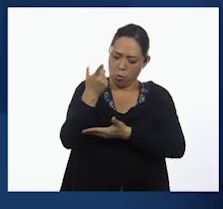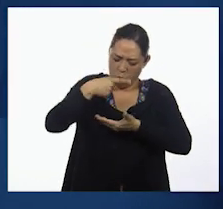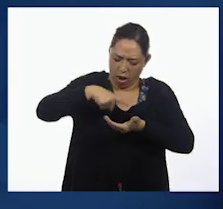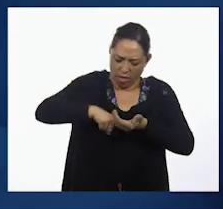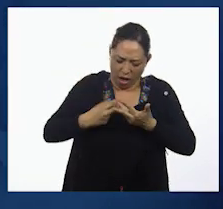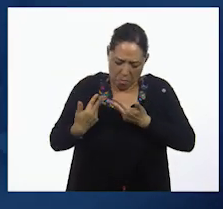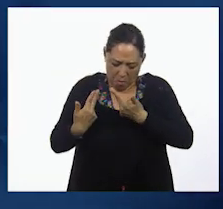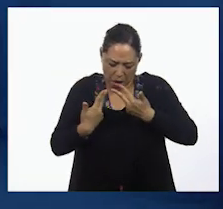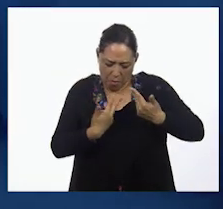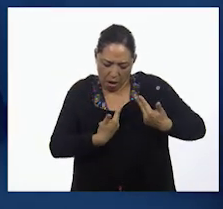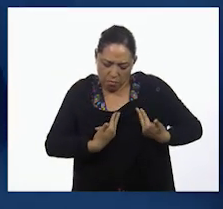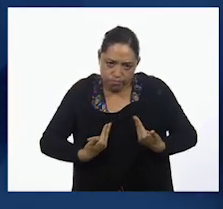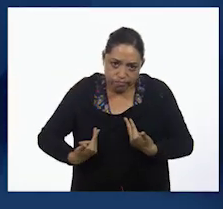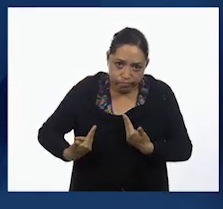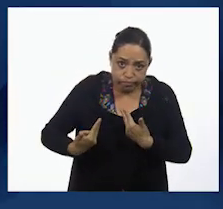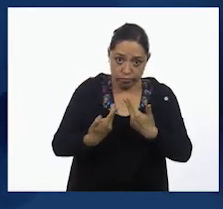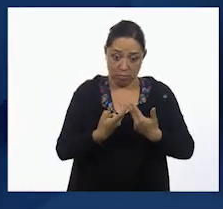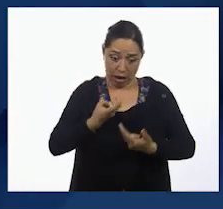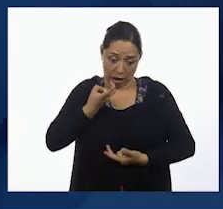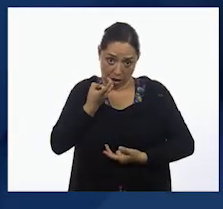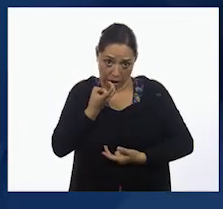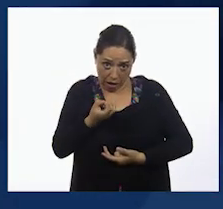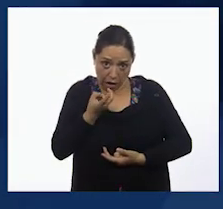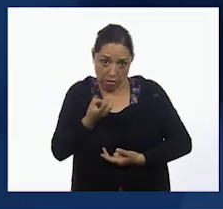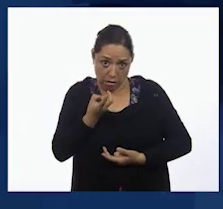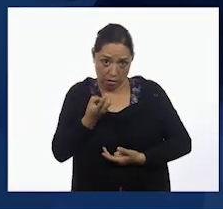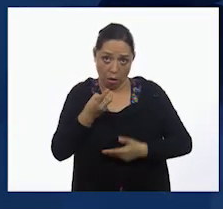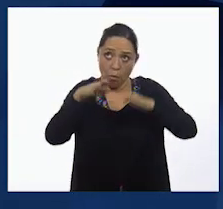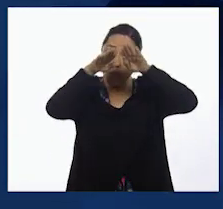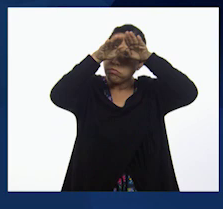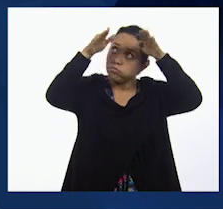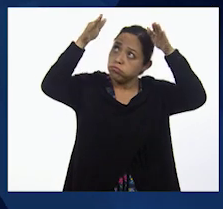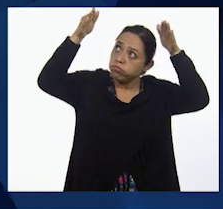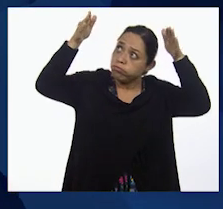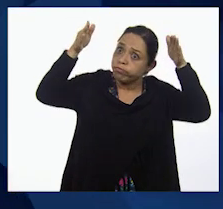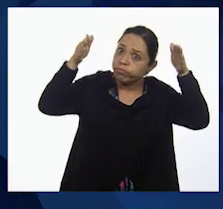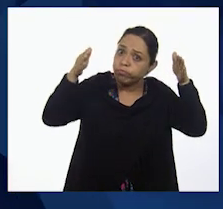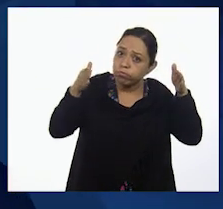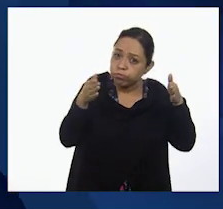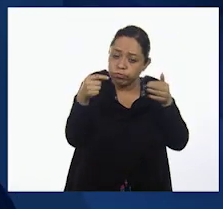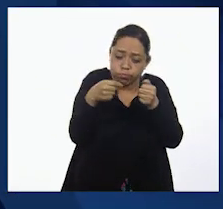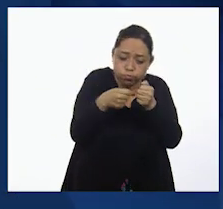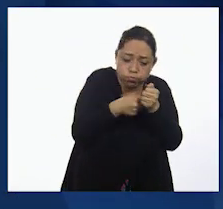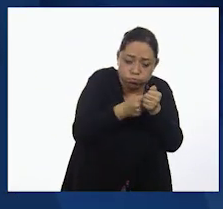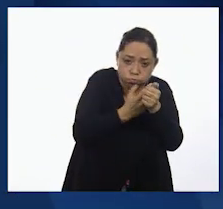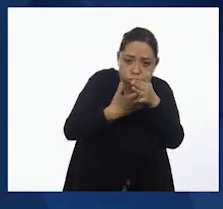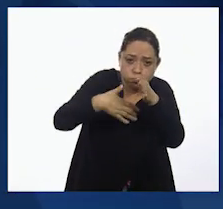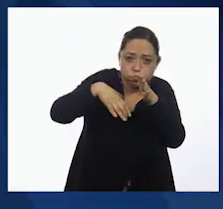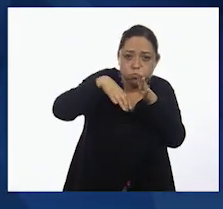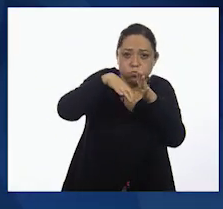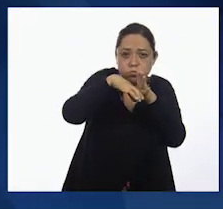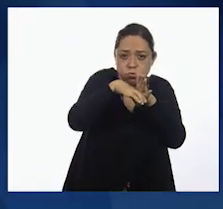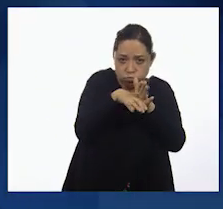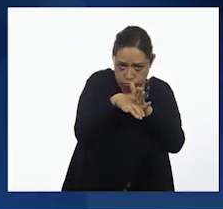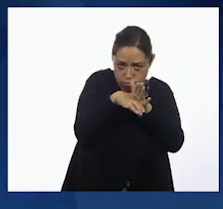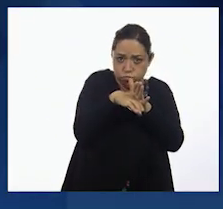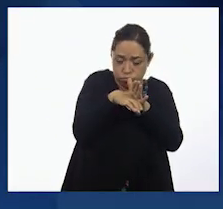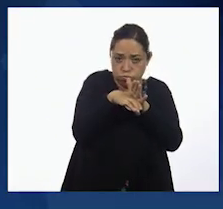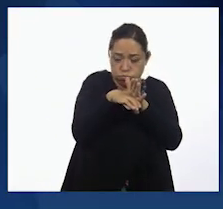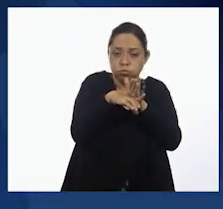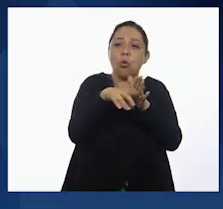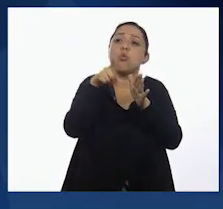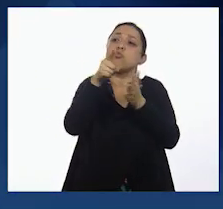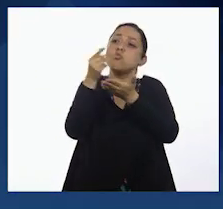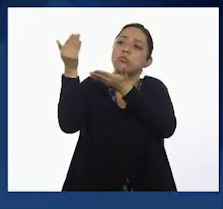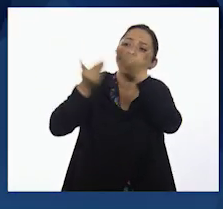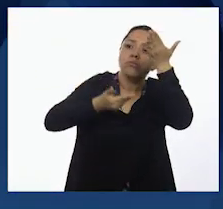rotas. Aquí estás, bajo un techo, en un rincón de alcoba, y te confían huéspedes, y tú,